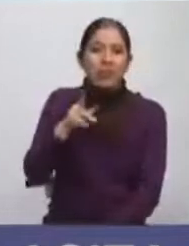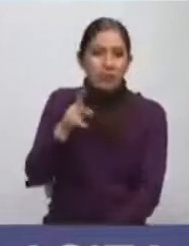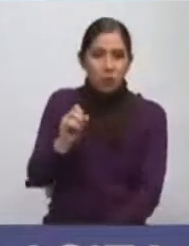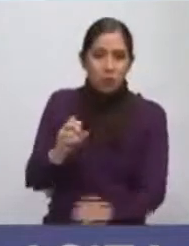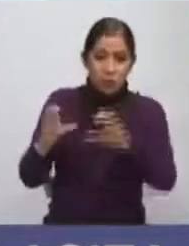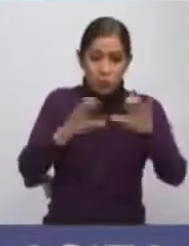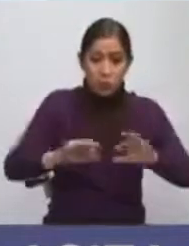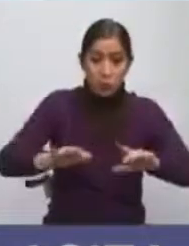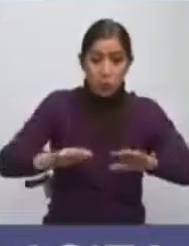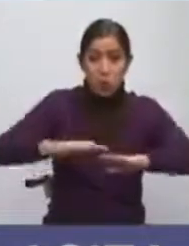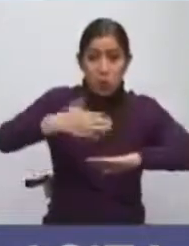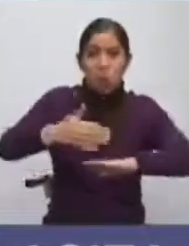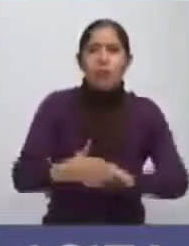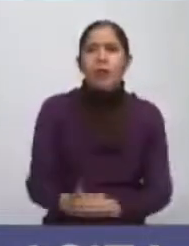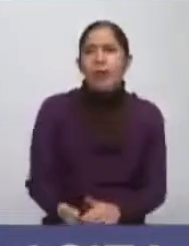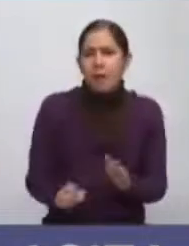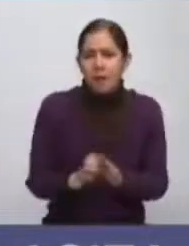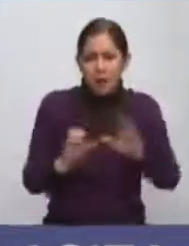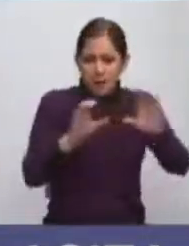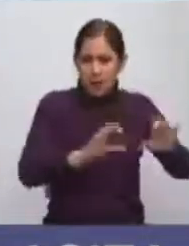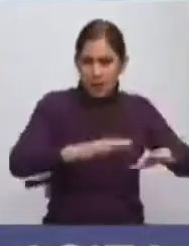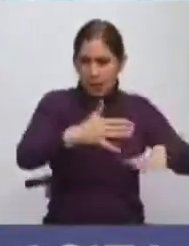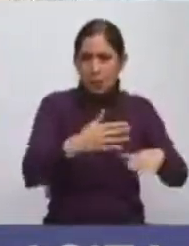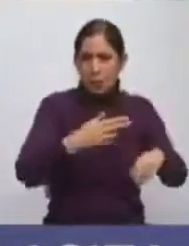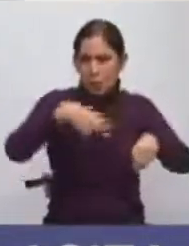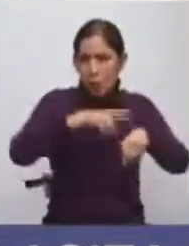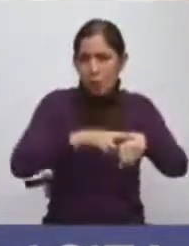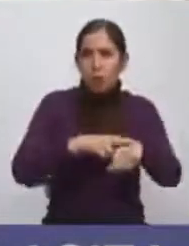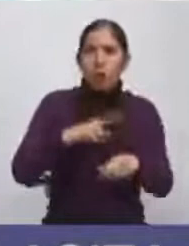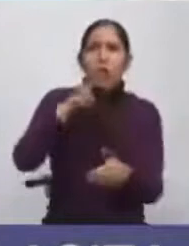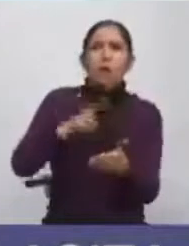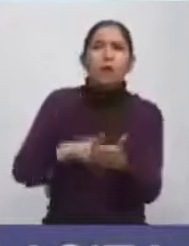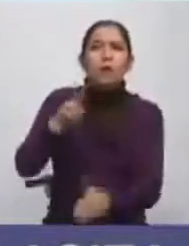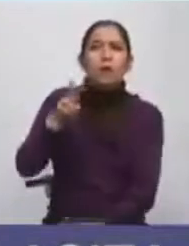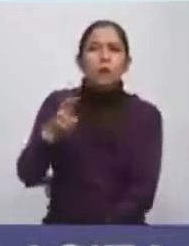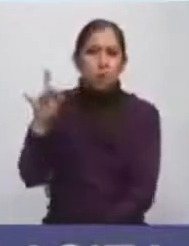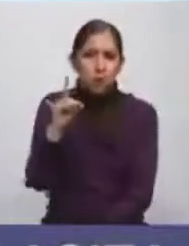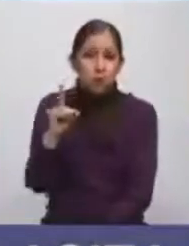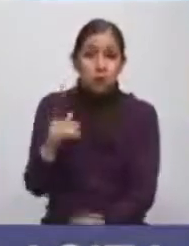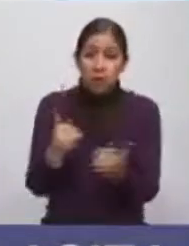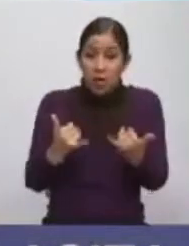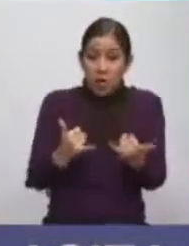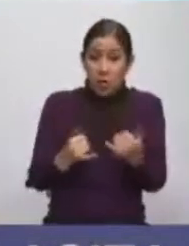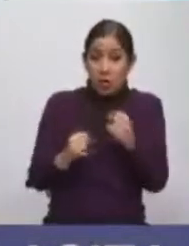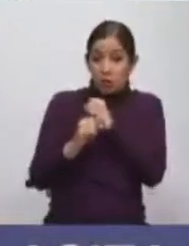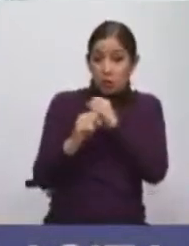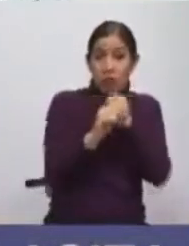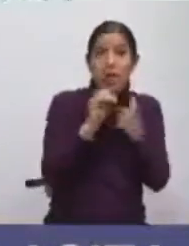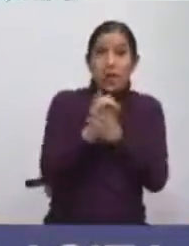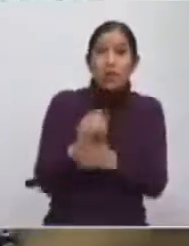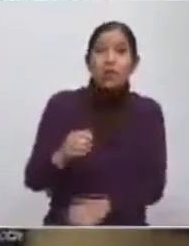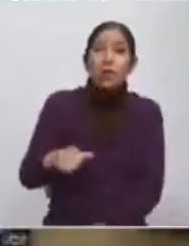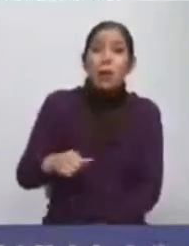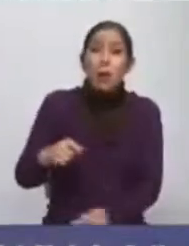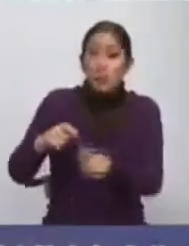tenés una posición bastante importante. Los equipos tienen un costo generado habitual de 2.400 bolivianos, pero por esta promoción a la cita, pagando 400 bolivianos